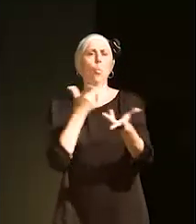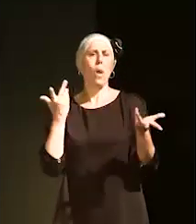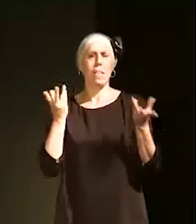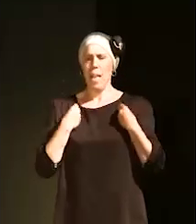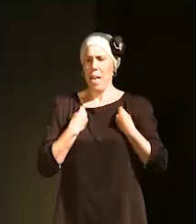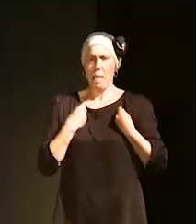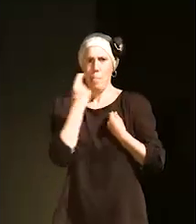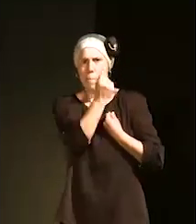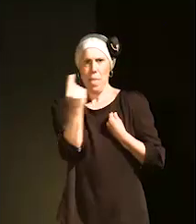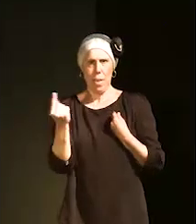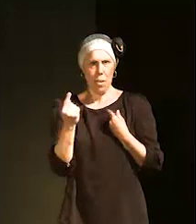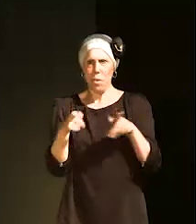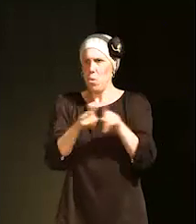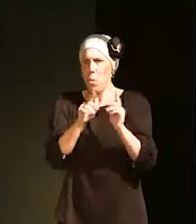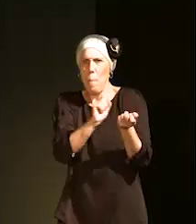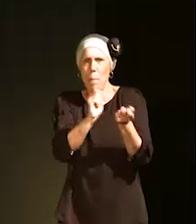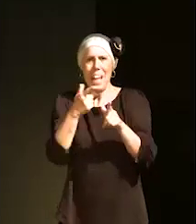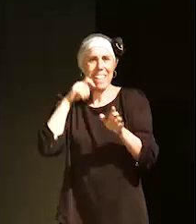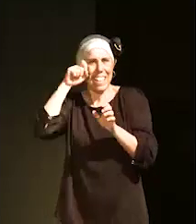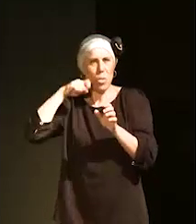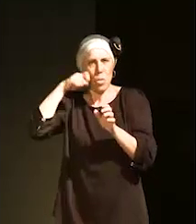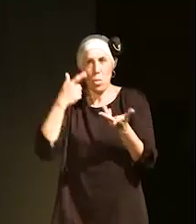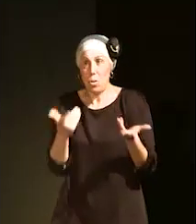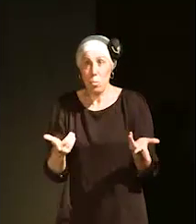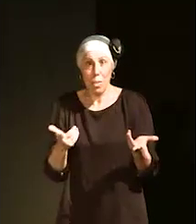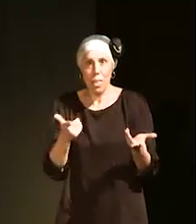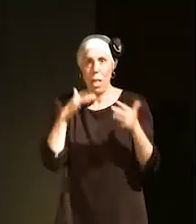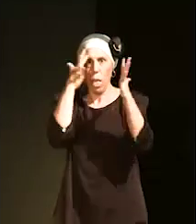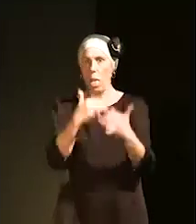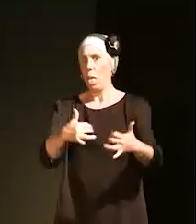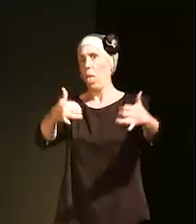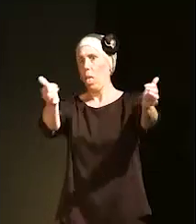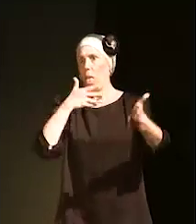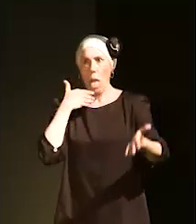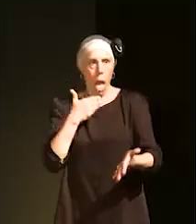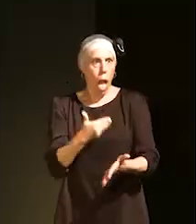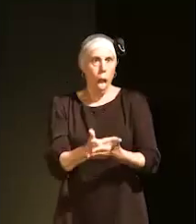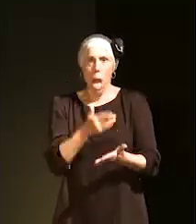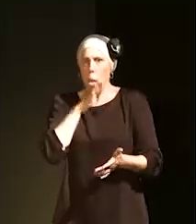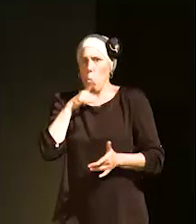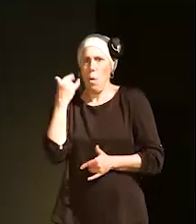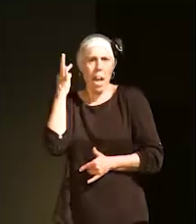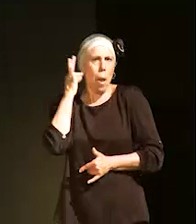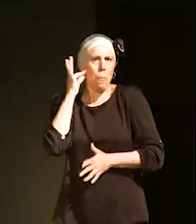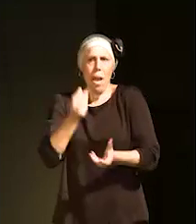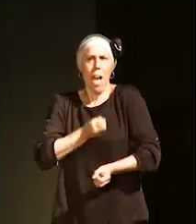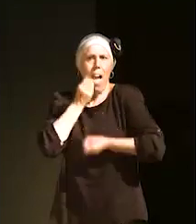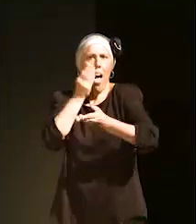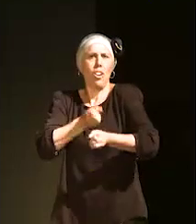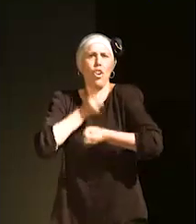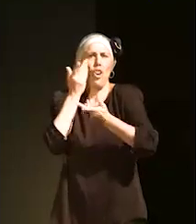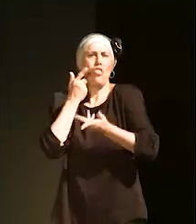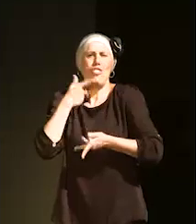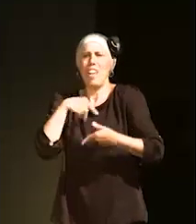impacto al público en el que ellas contaban sus historias e impacto al público y